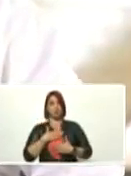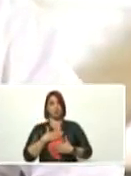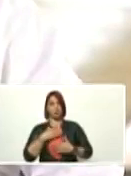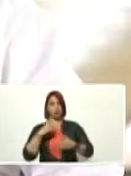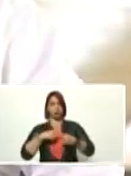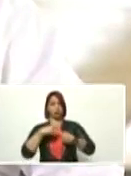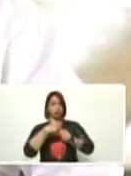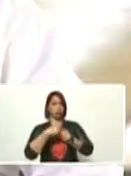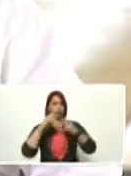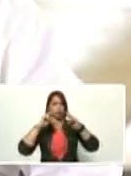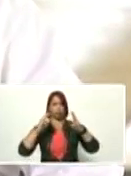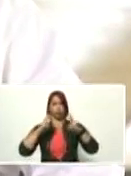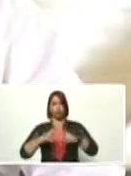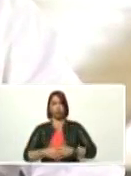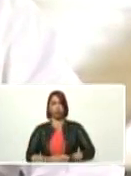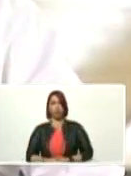contenido